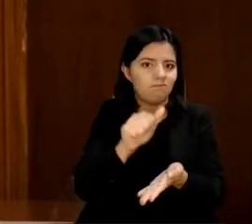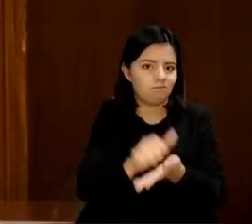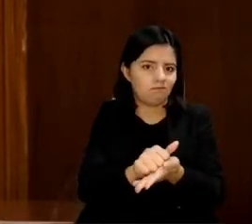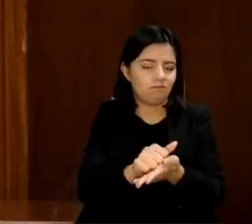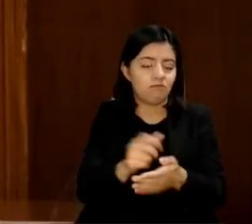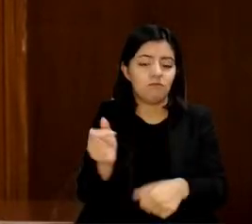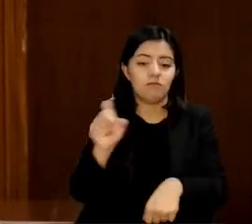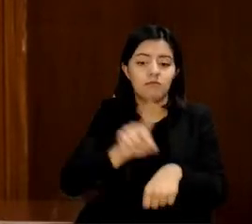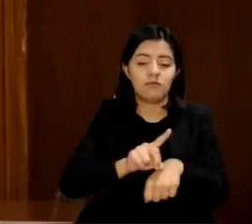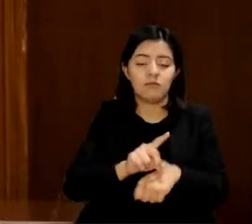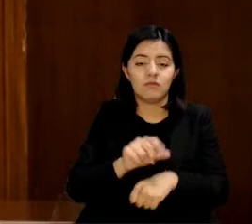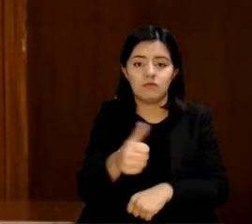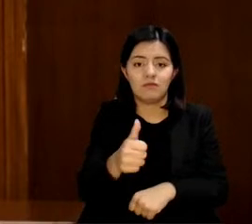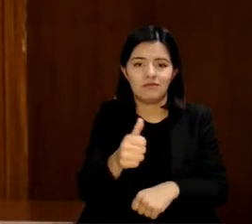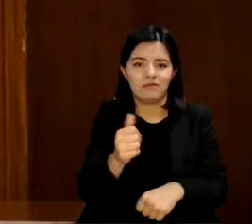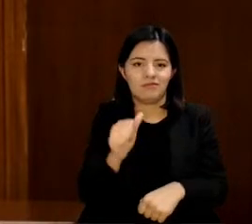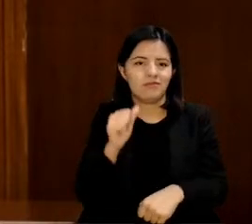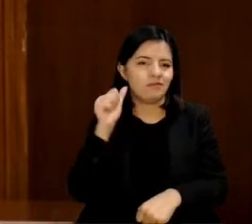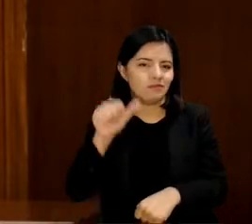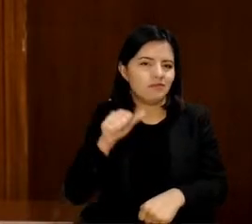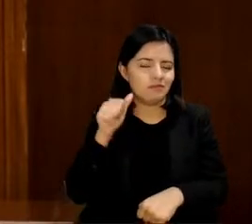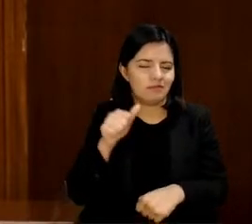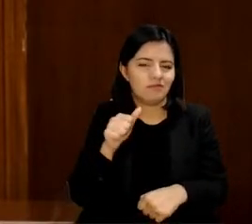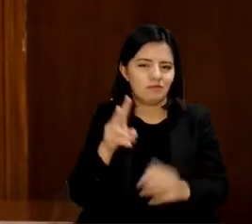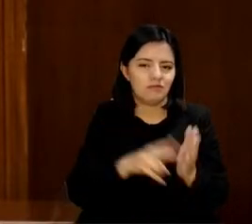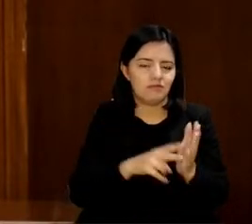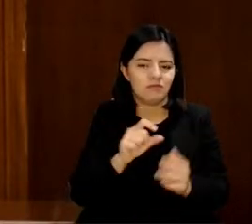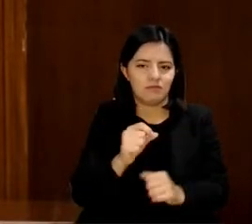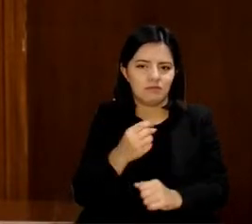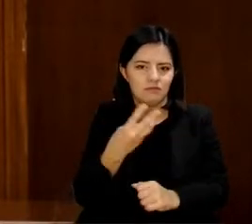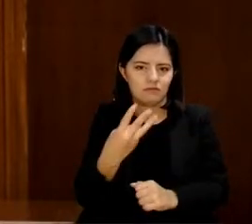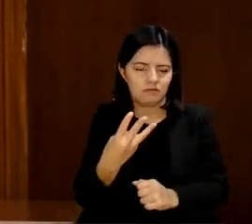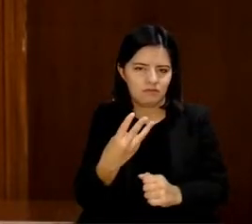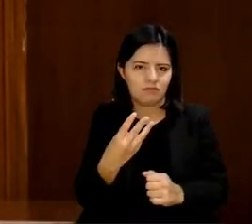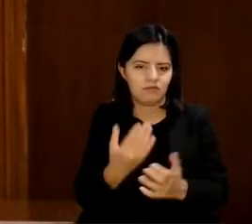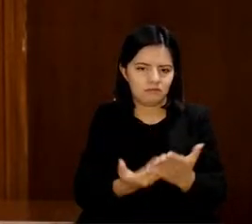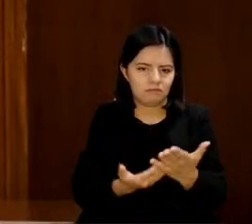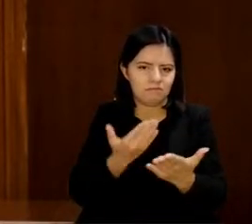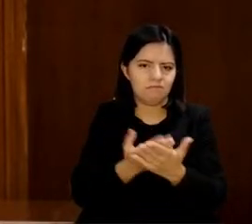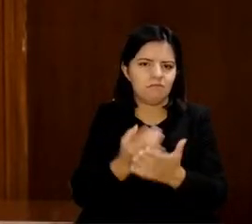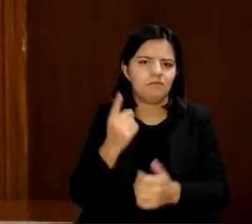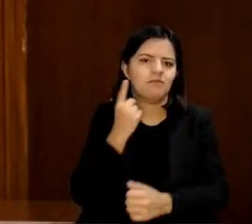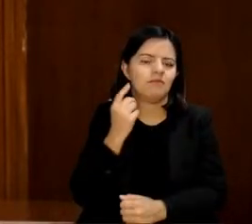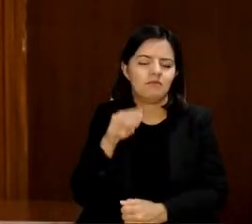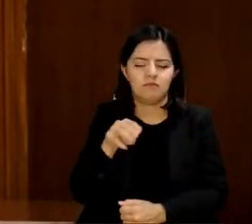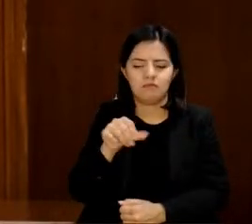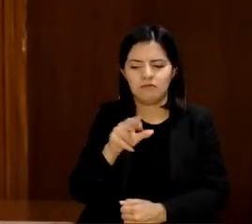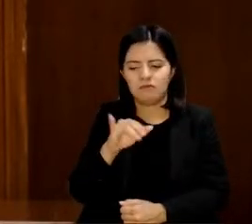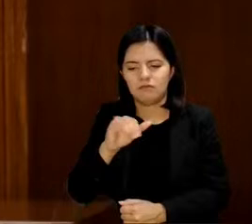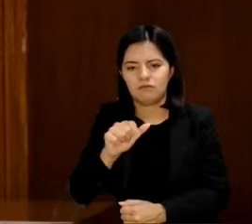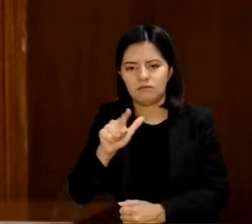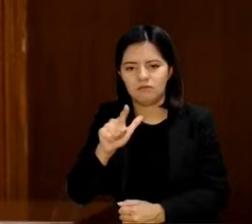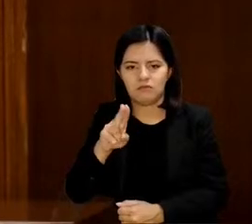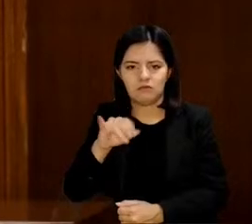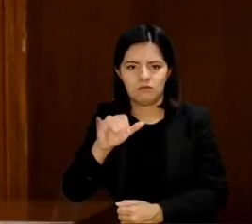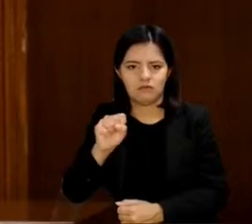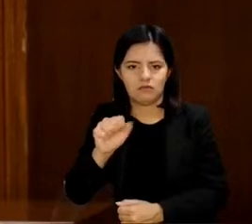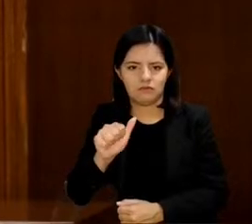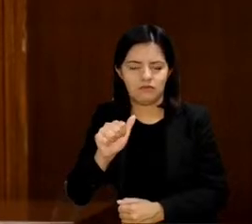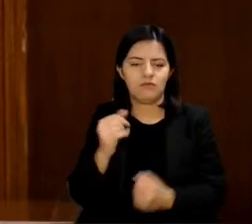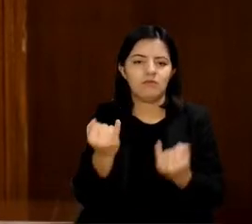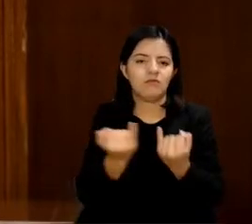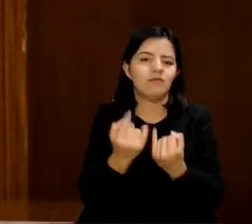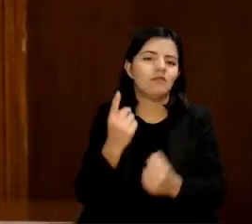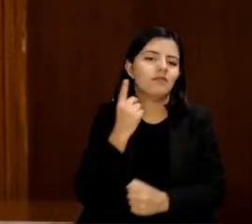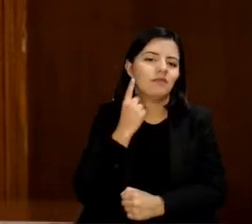11 de abril del 2023, la iniciativa formulada por la diputada María Luisa Mendoza Mondragón y la diputada Claudia